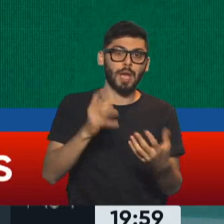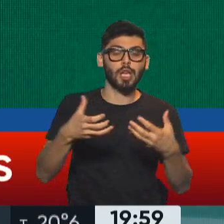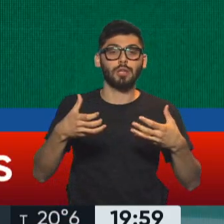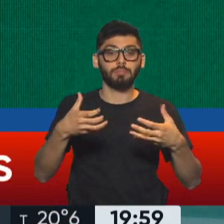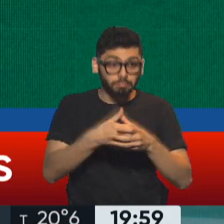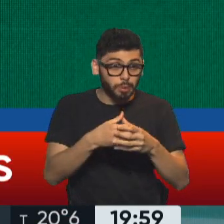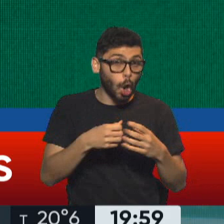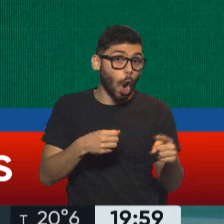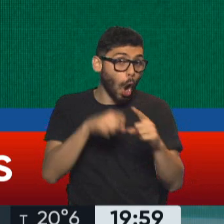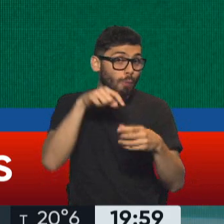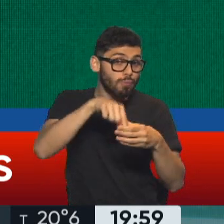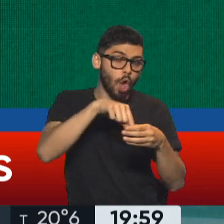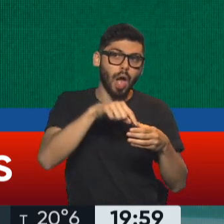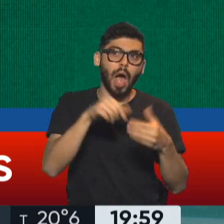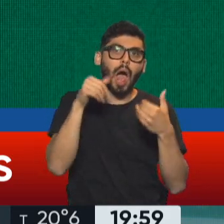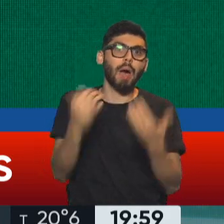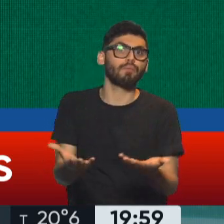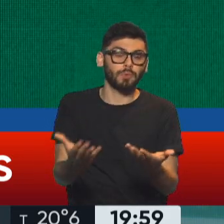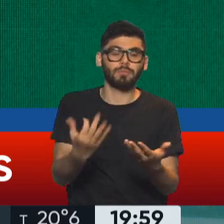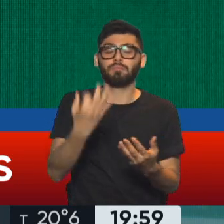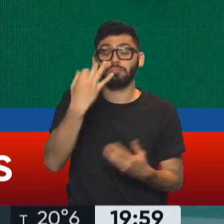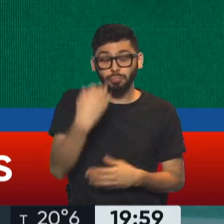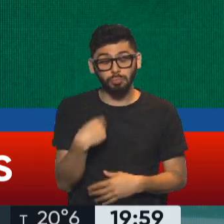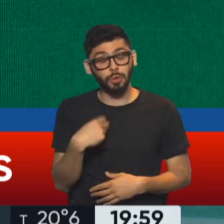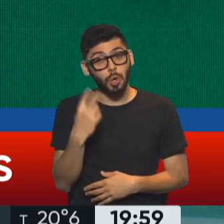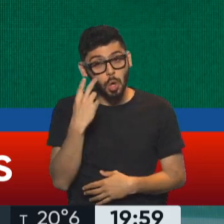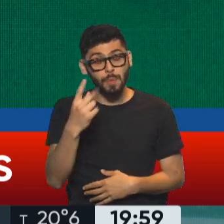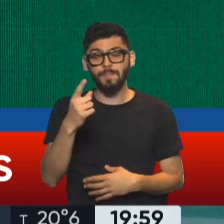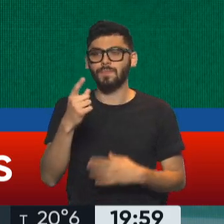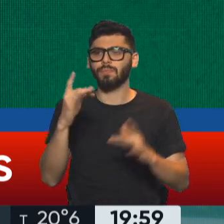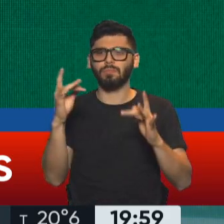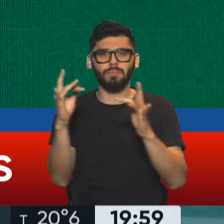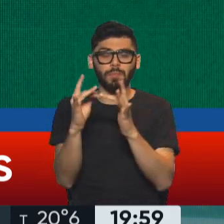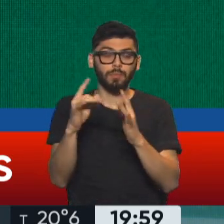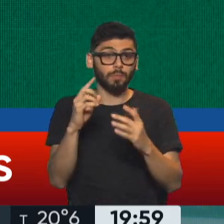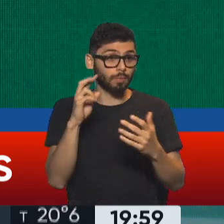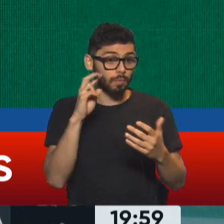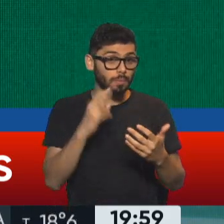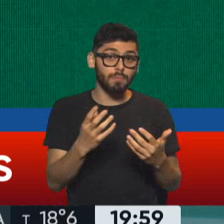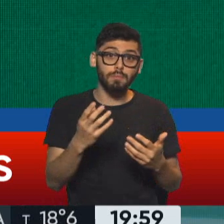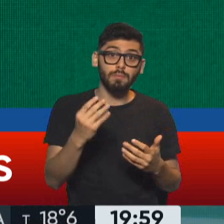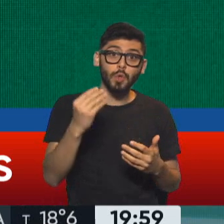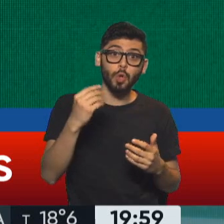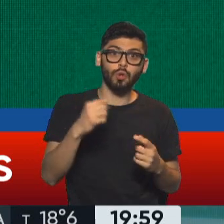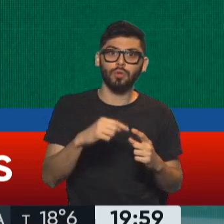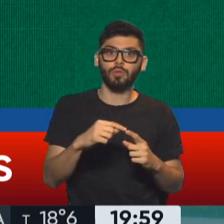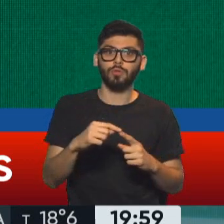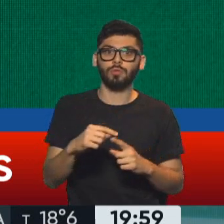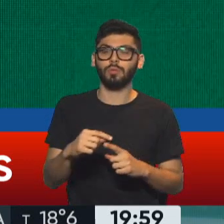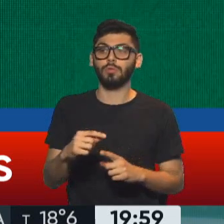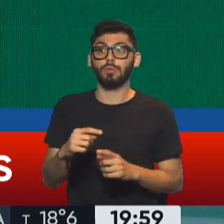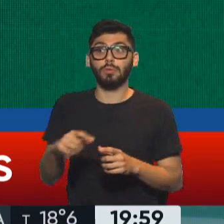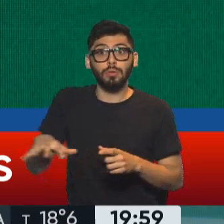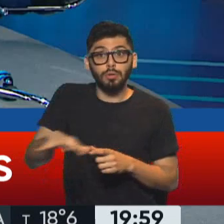claridad durante esta jornada. Incluso he visto en redes a muchos con dolor repudiar esa